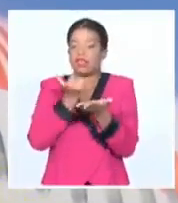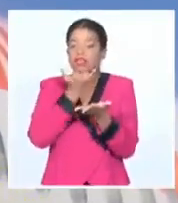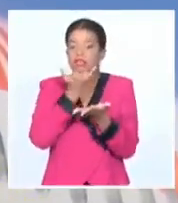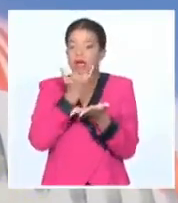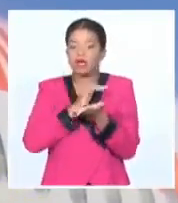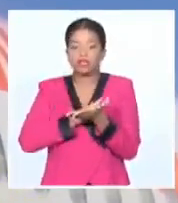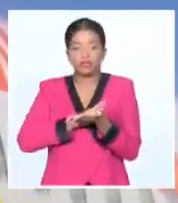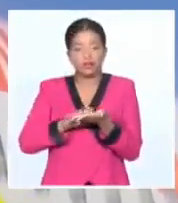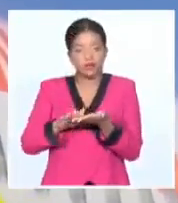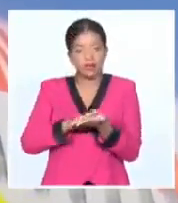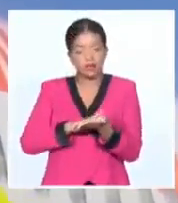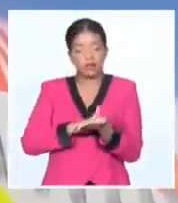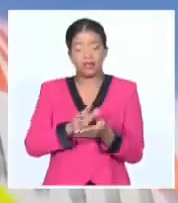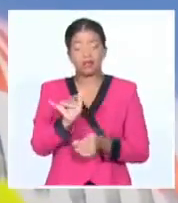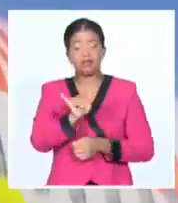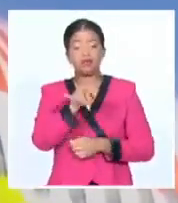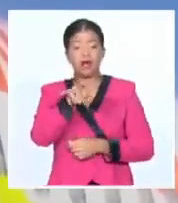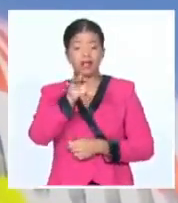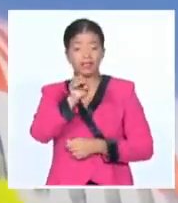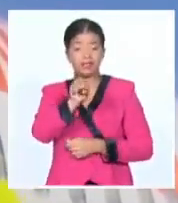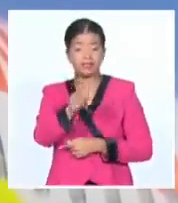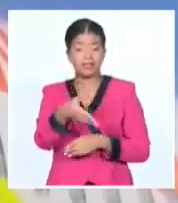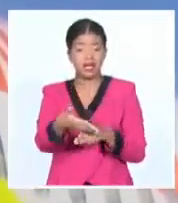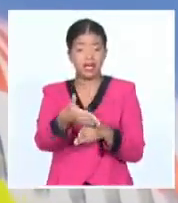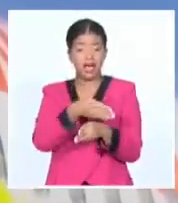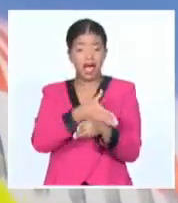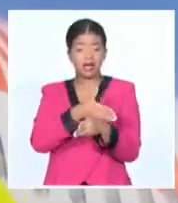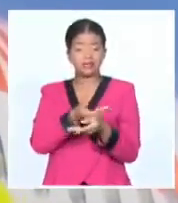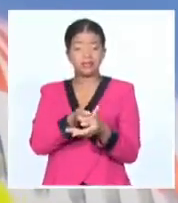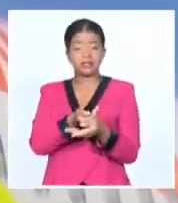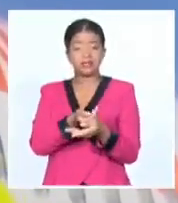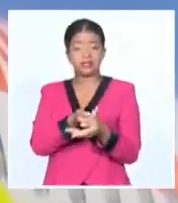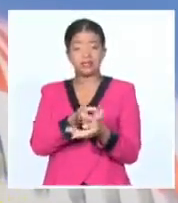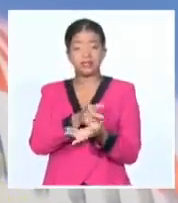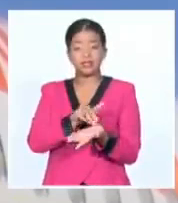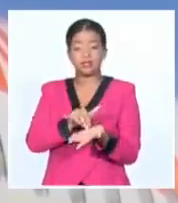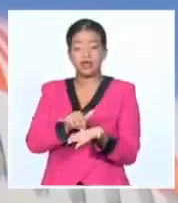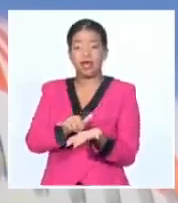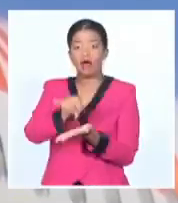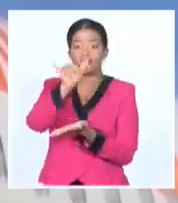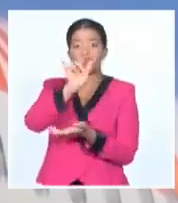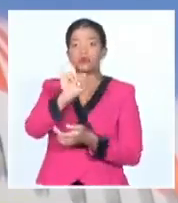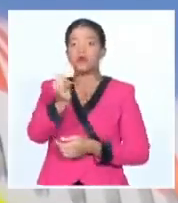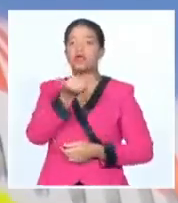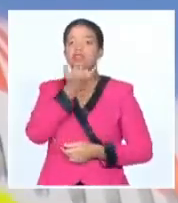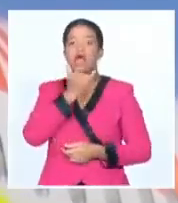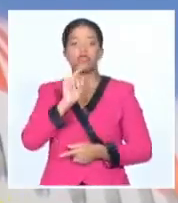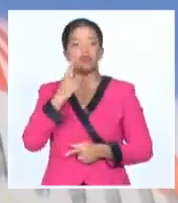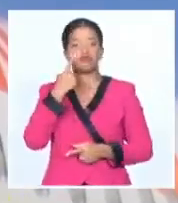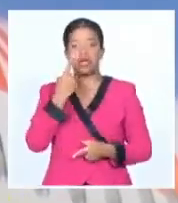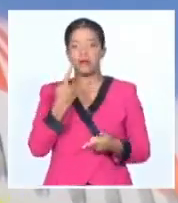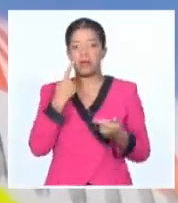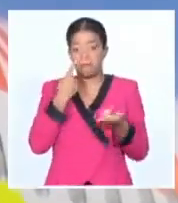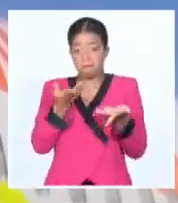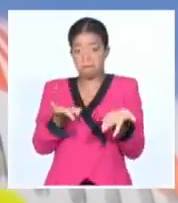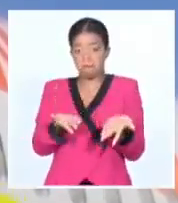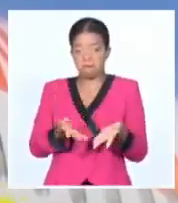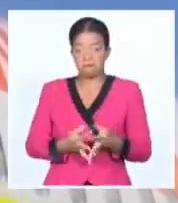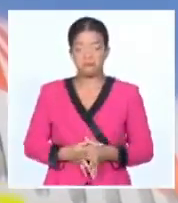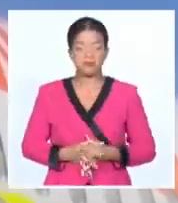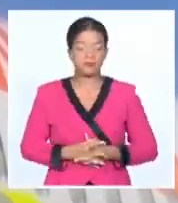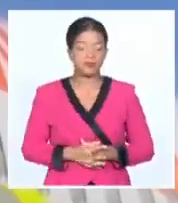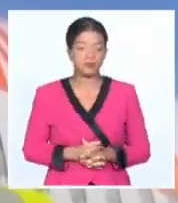manera preliminar, como bien usted decía, la aeronave no ha sufrido ningún daño. Ustedes pueden verla aquí. La línea